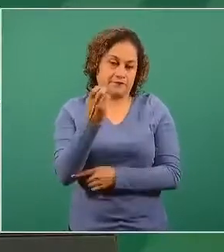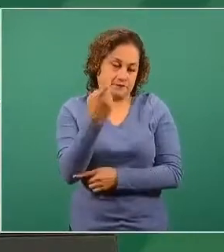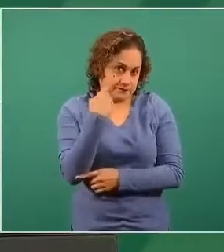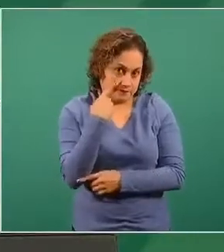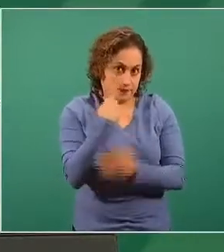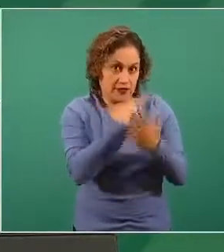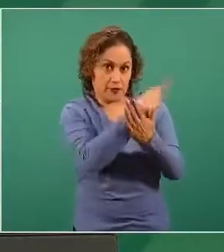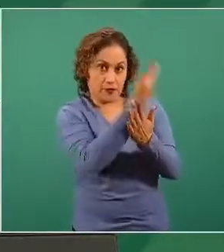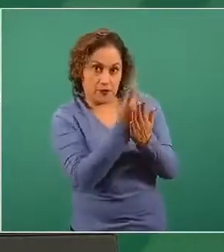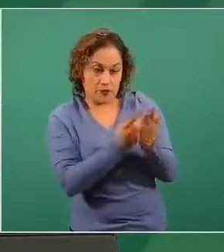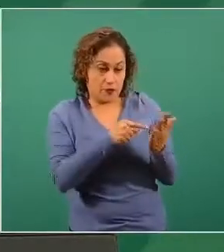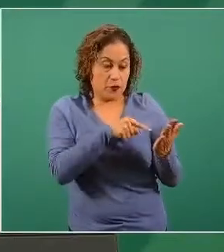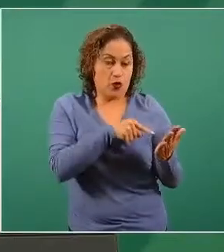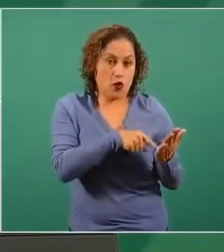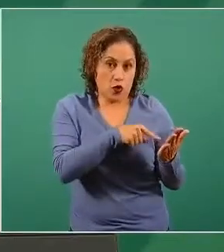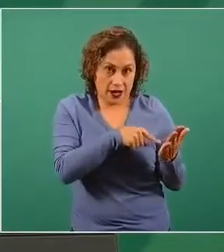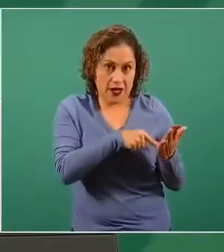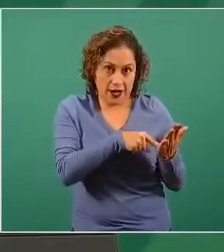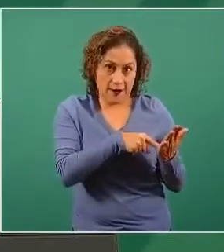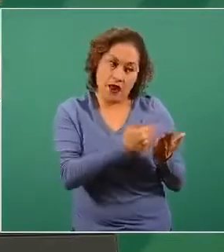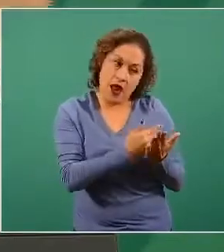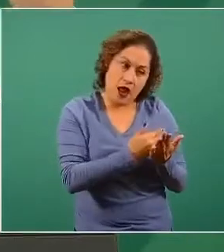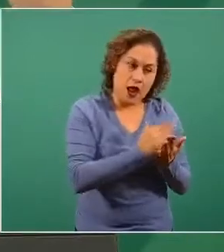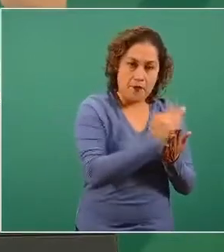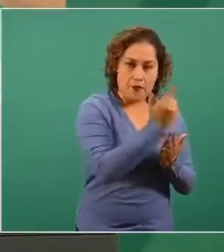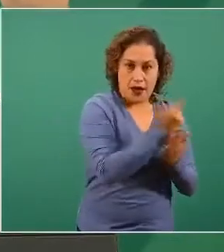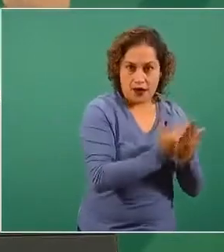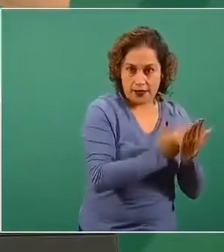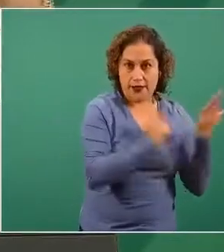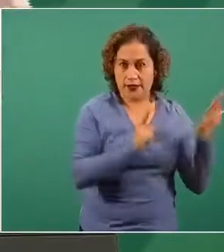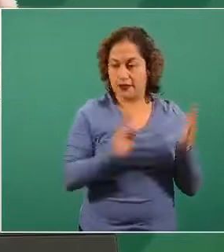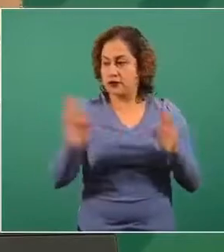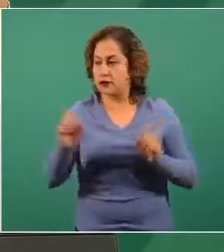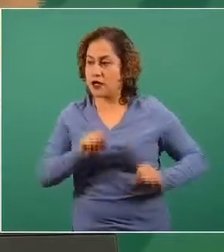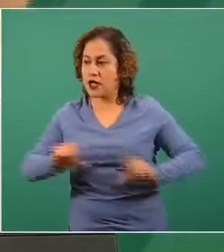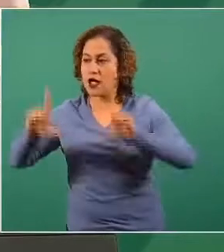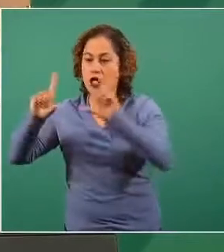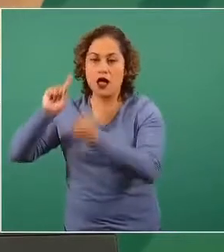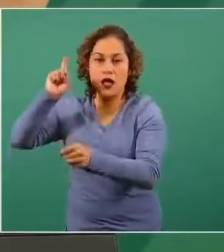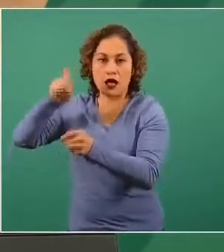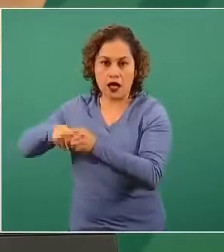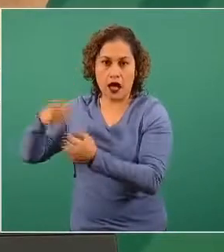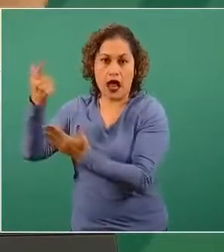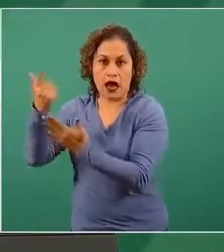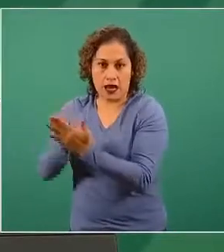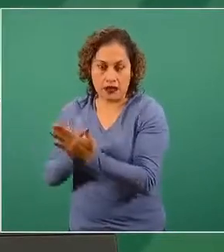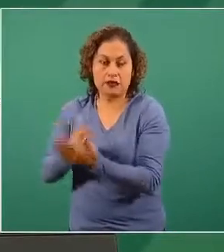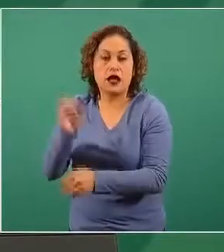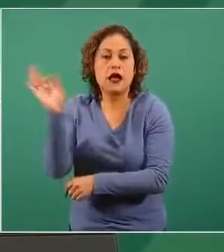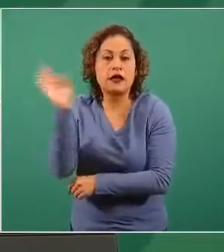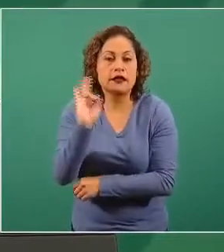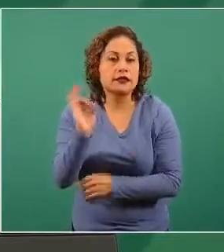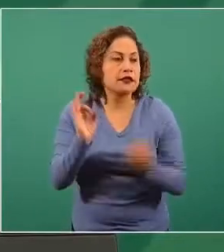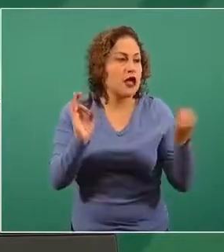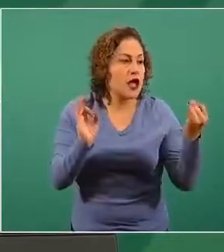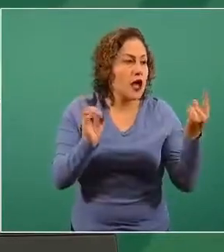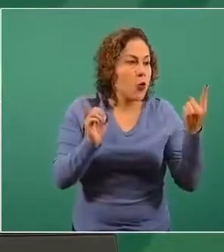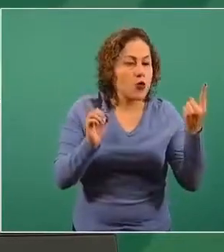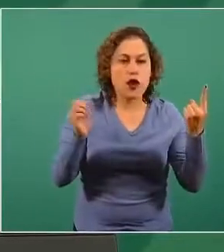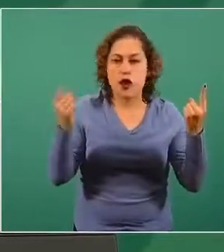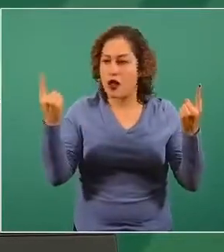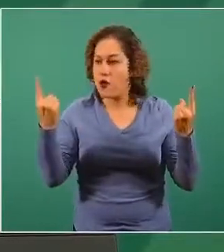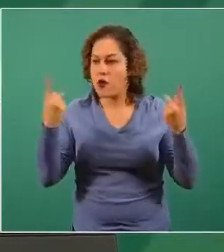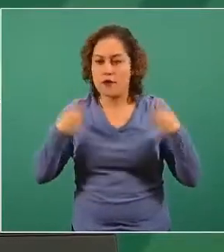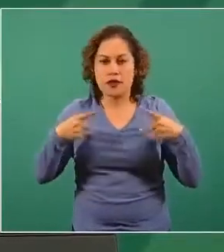tienen aparte. Puede haber que una misma persona esté en ambos registros, sí, por